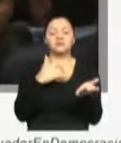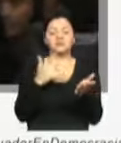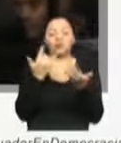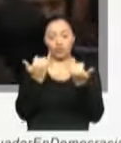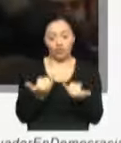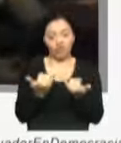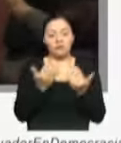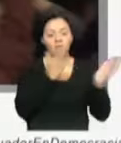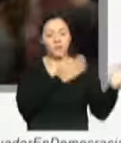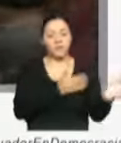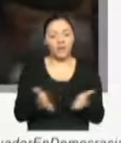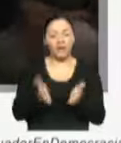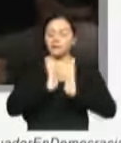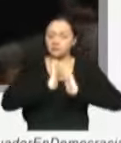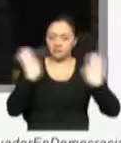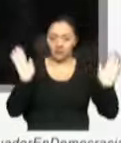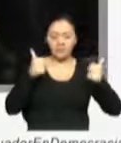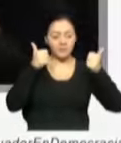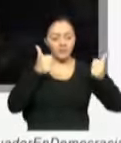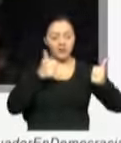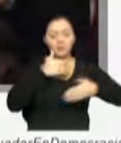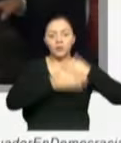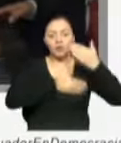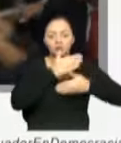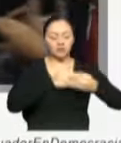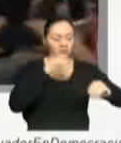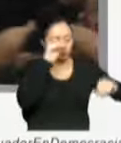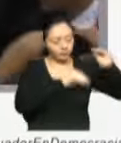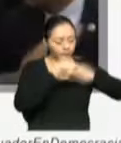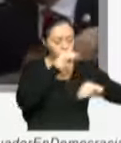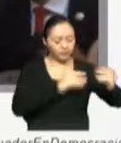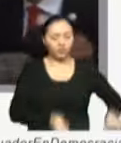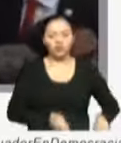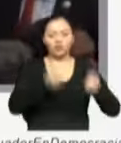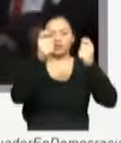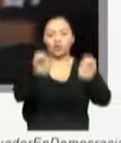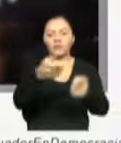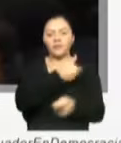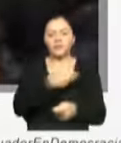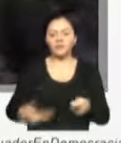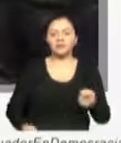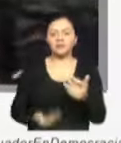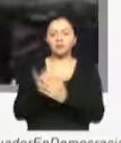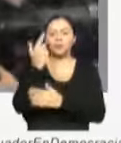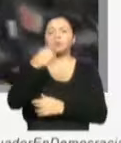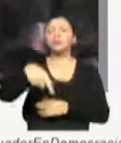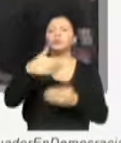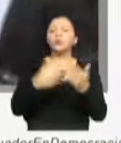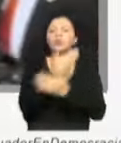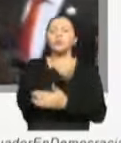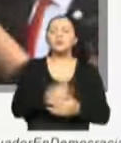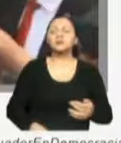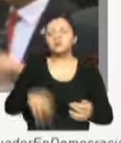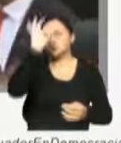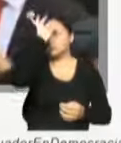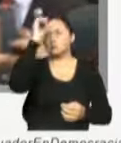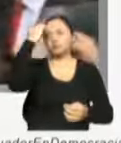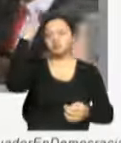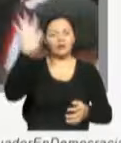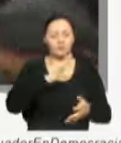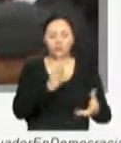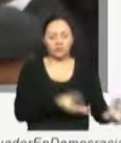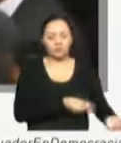mesa tendida. Hay un proceso de transición, recordemos que ya se ha iniciado a recopilar la información tanto de